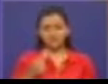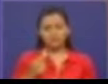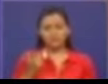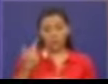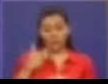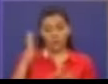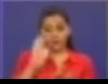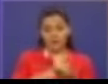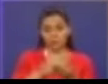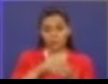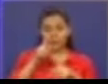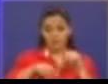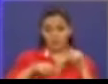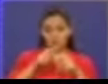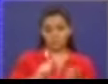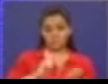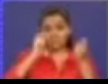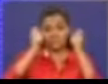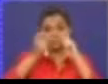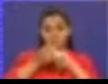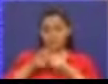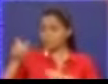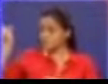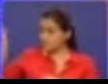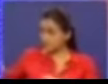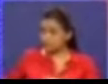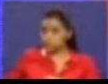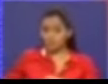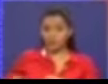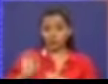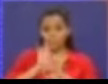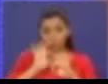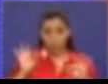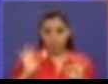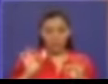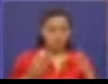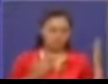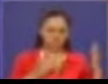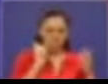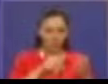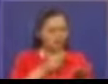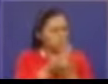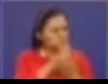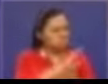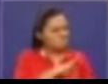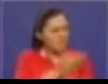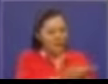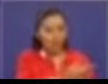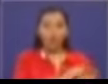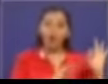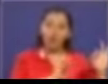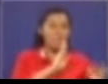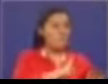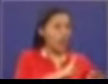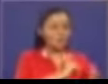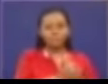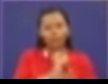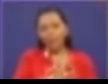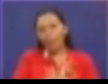amigo, de convertir a Víctor Jara en torturador y a Pinochet en filántropo humanista, ¿no?